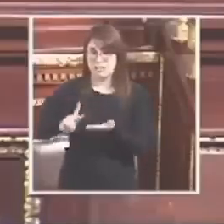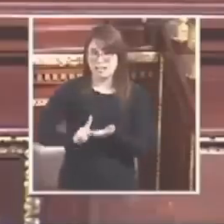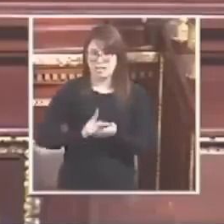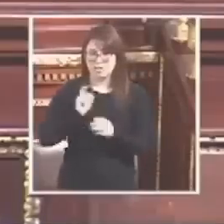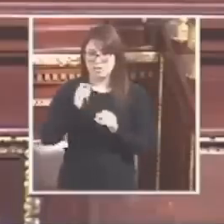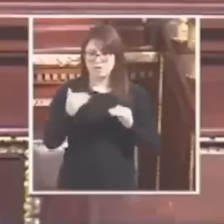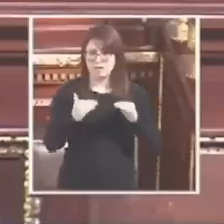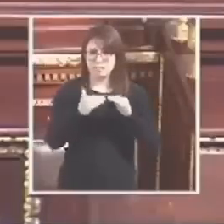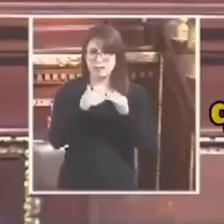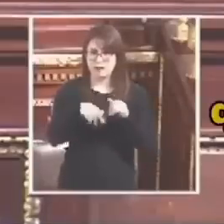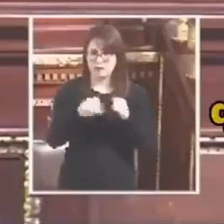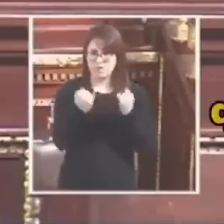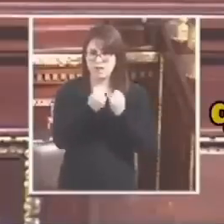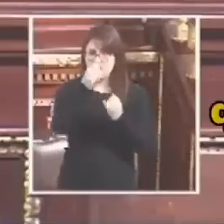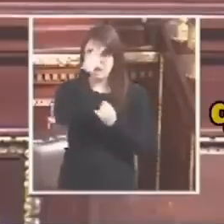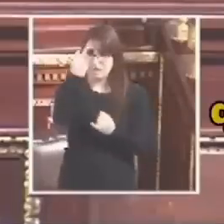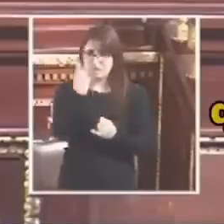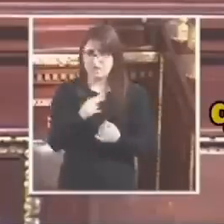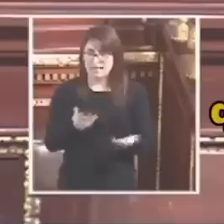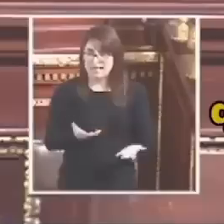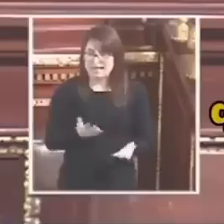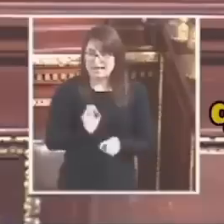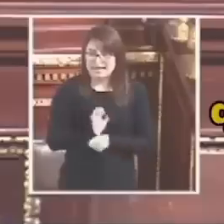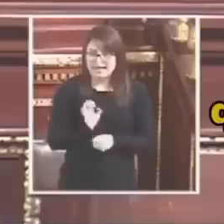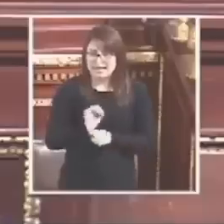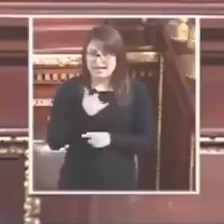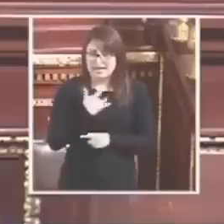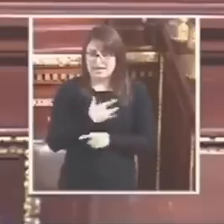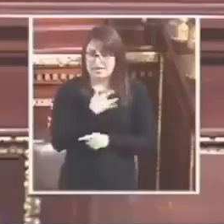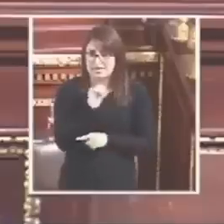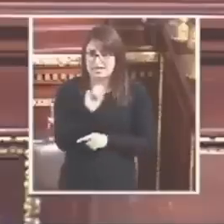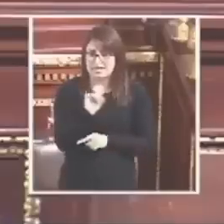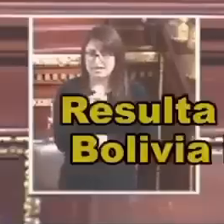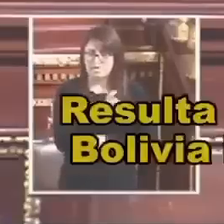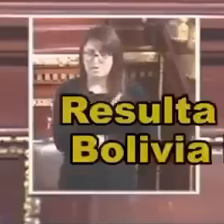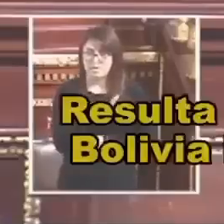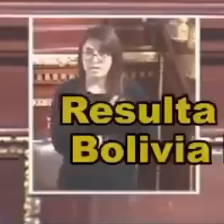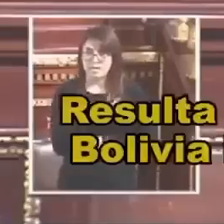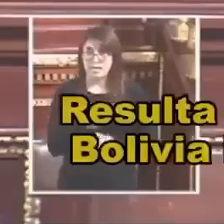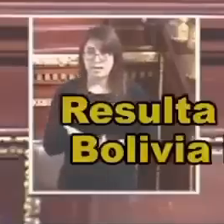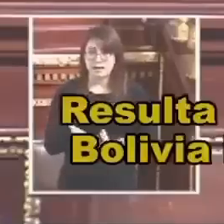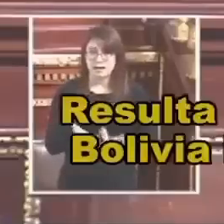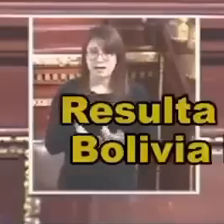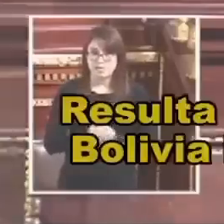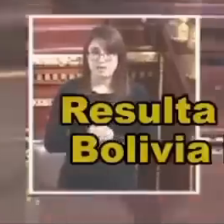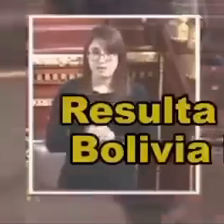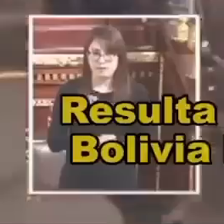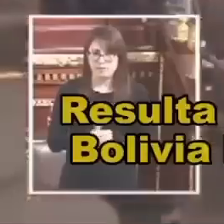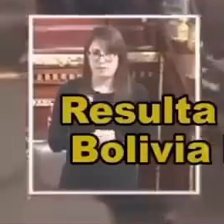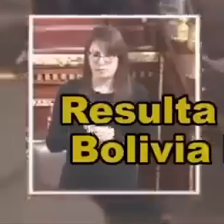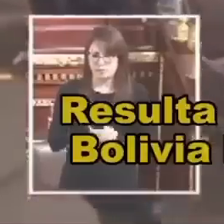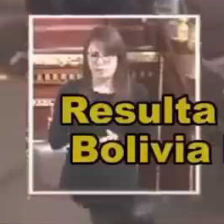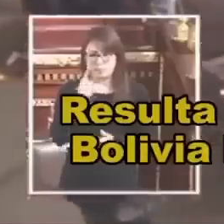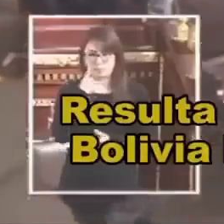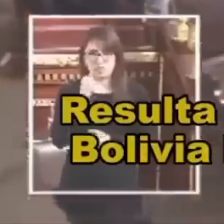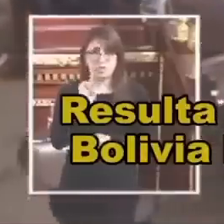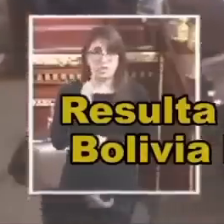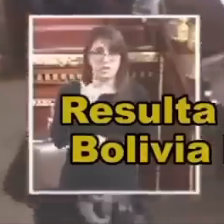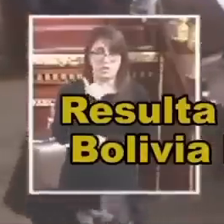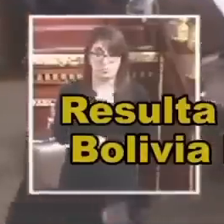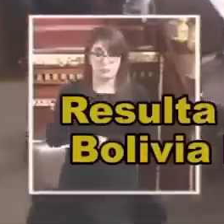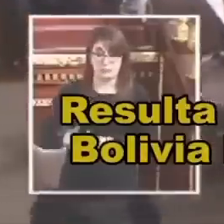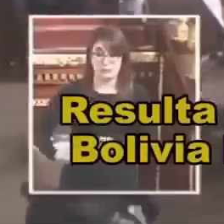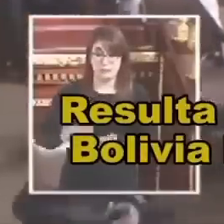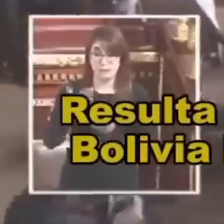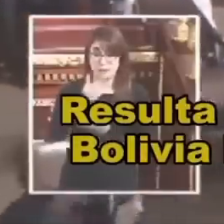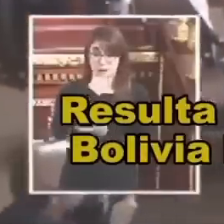realidad que sinceramente da miedo resulta paradójico que el ex presidente de bolivia haya